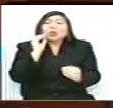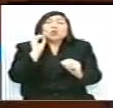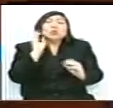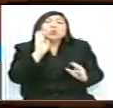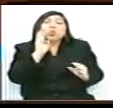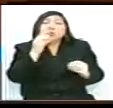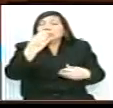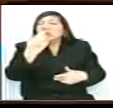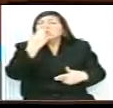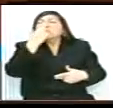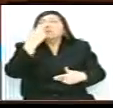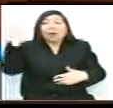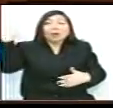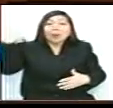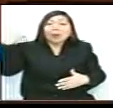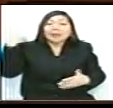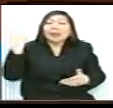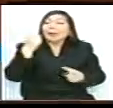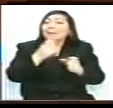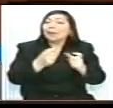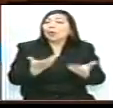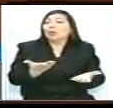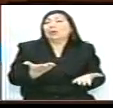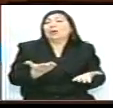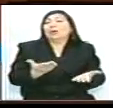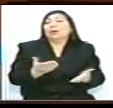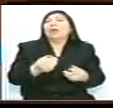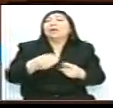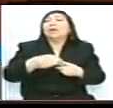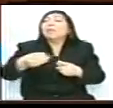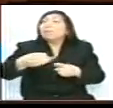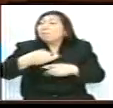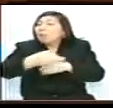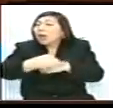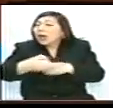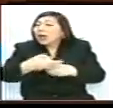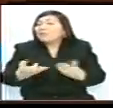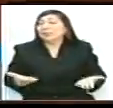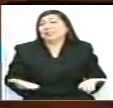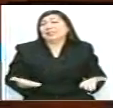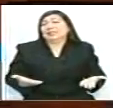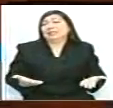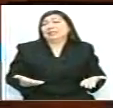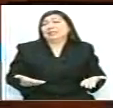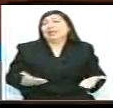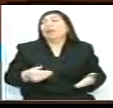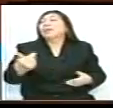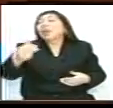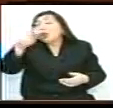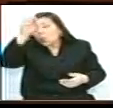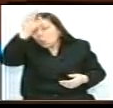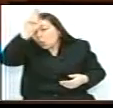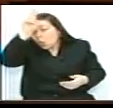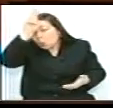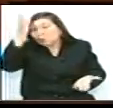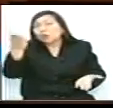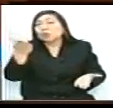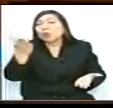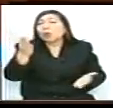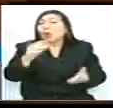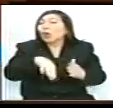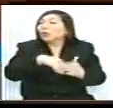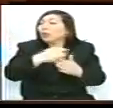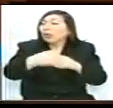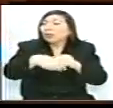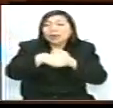con metales pesados, como la gente de Chugur en Bambamarca, como la gente en Espinar, como la gente que están en todas